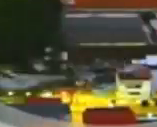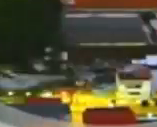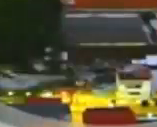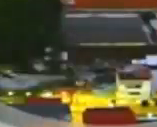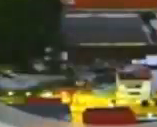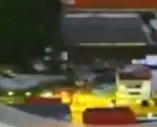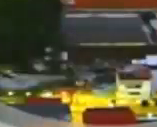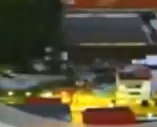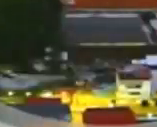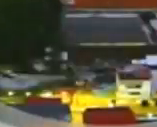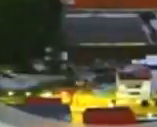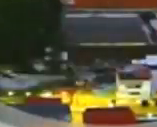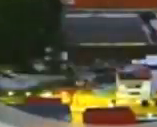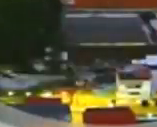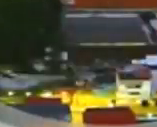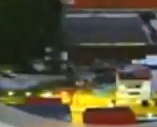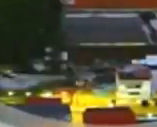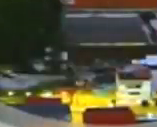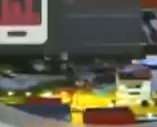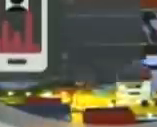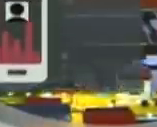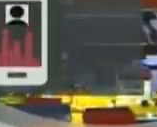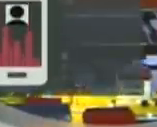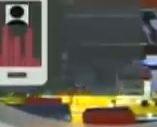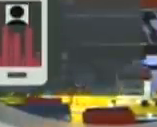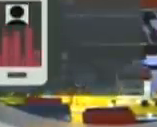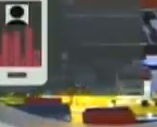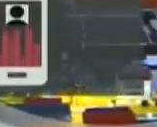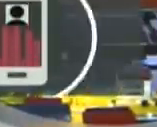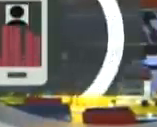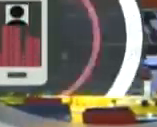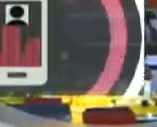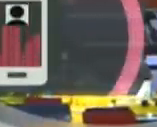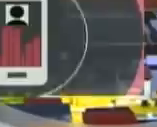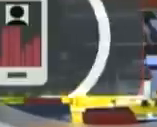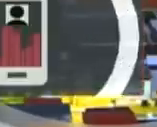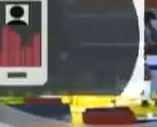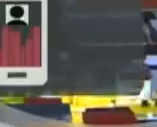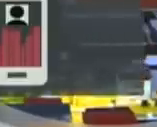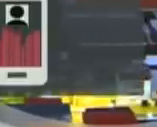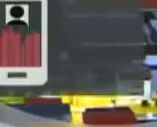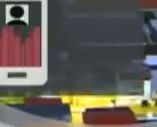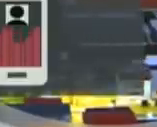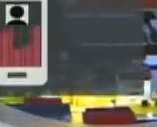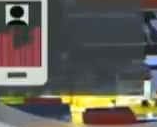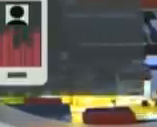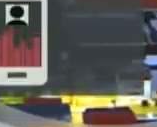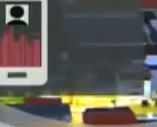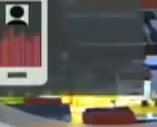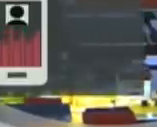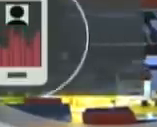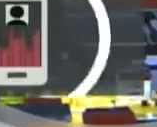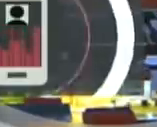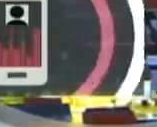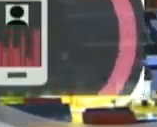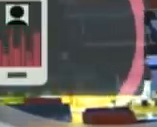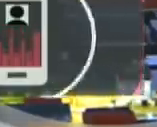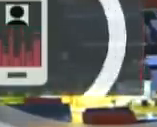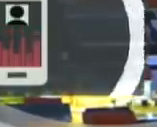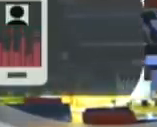Boris. Bueno, estamos aquí en medio de la reunión de la Comisión Presidencial para el Control y la Prevención